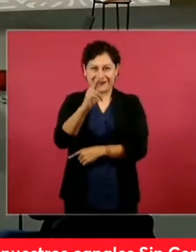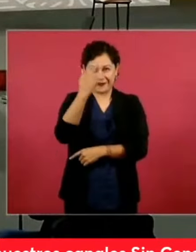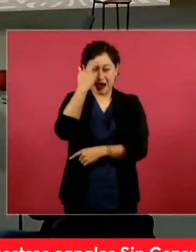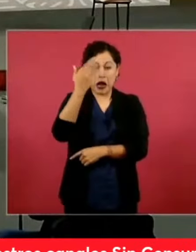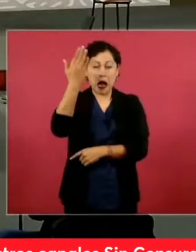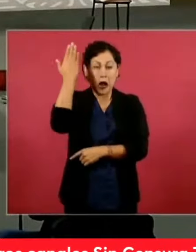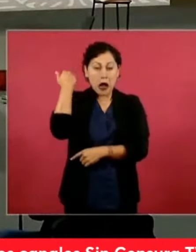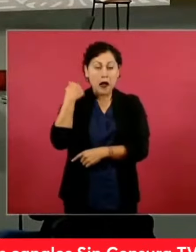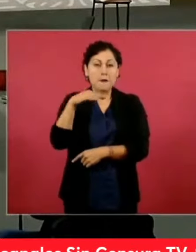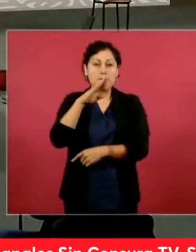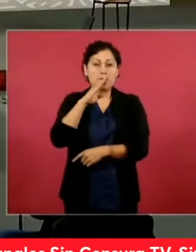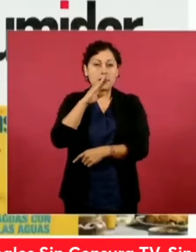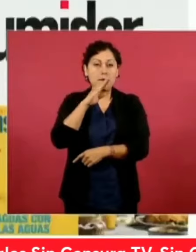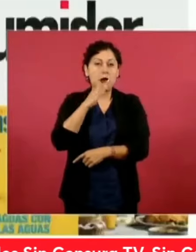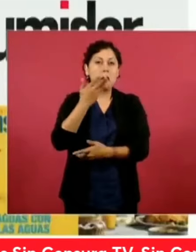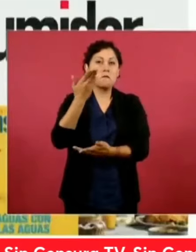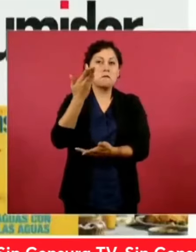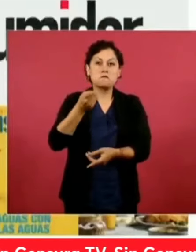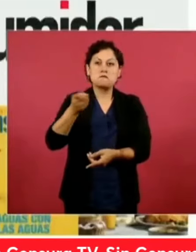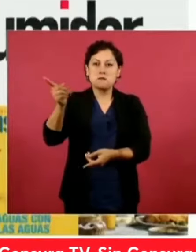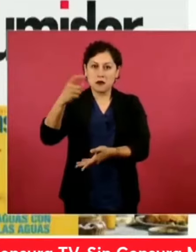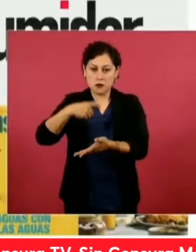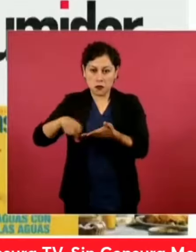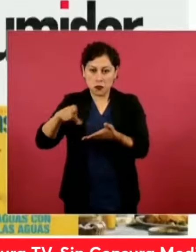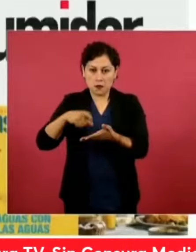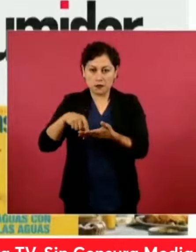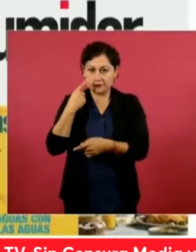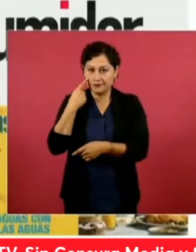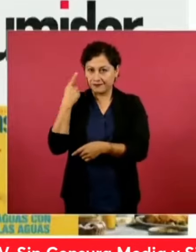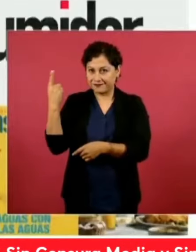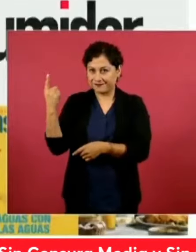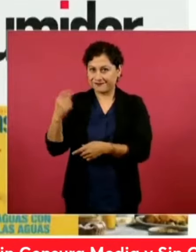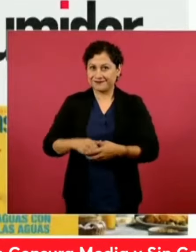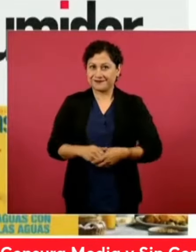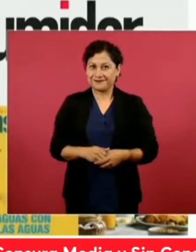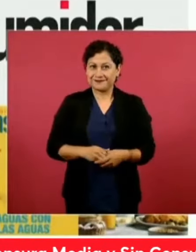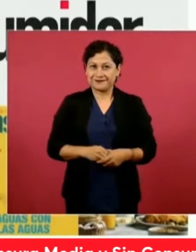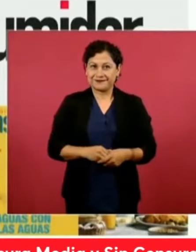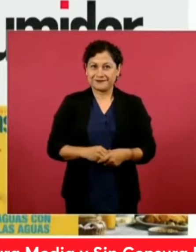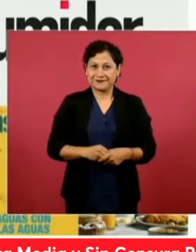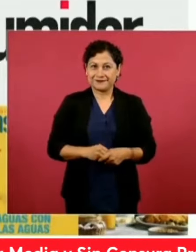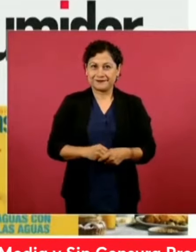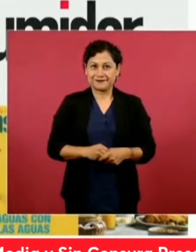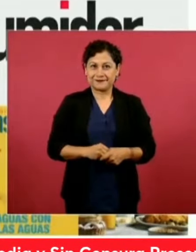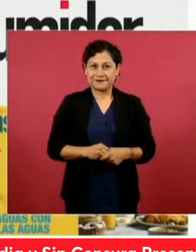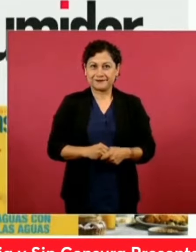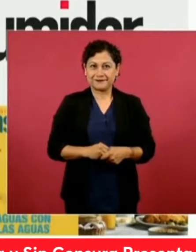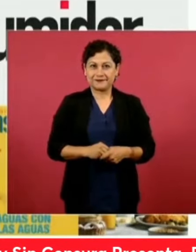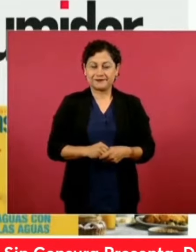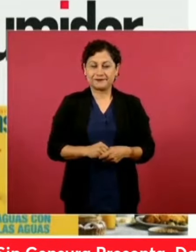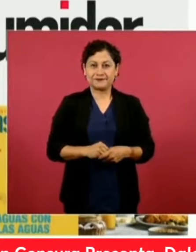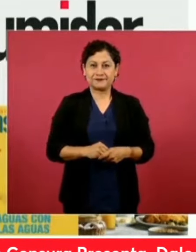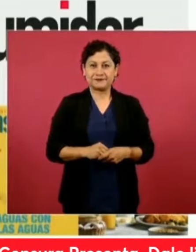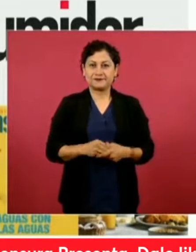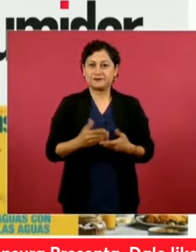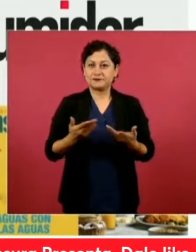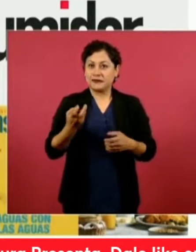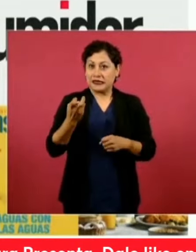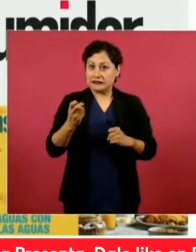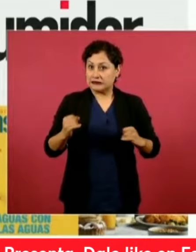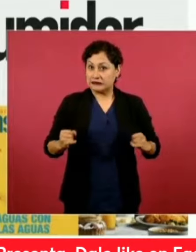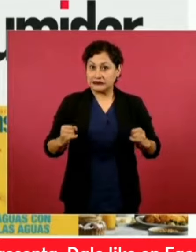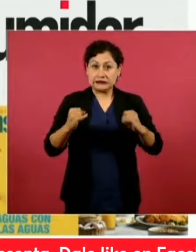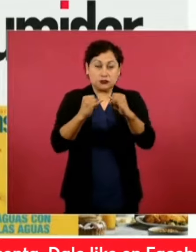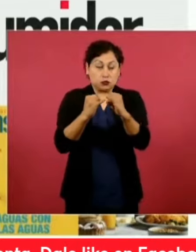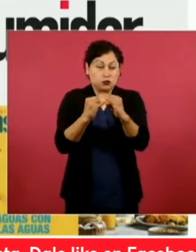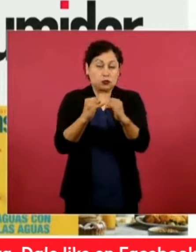mandaba al puesto de periódicos para ir a comprar a principios de mes esta revista, que como tal es una institución, siempre ha sido algo